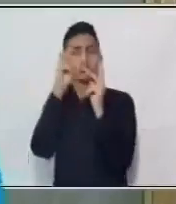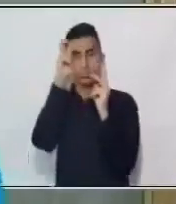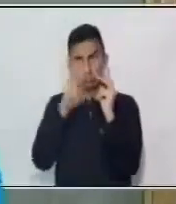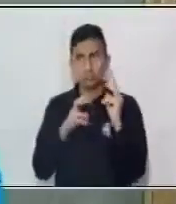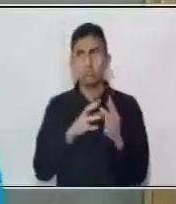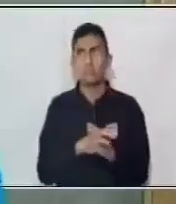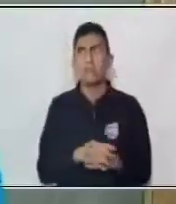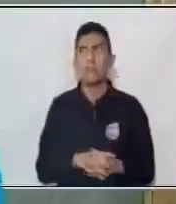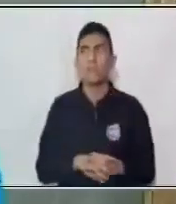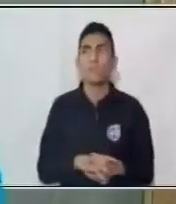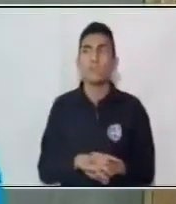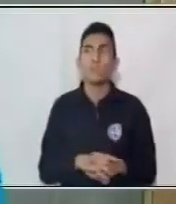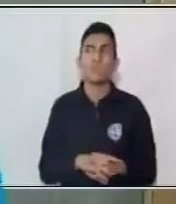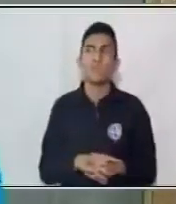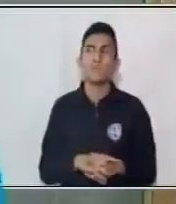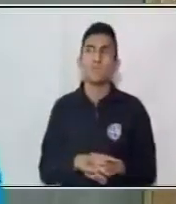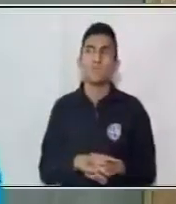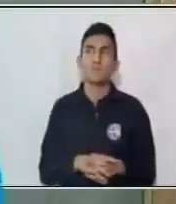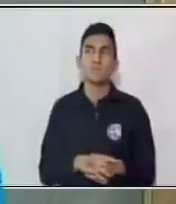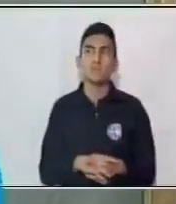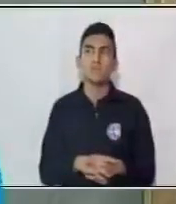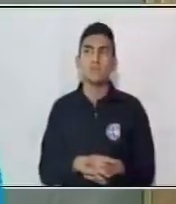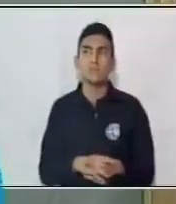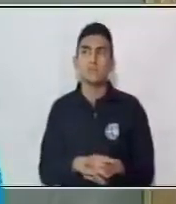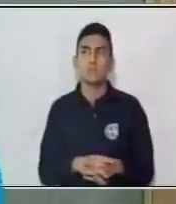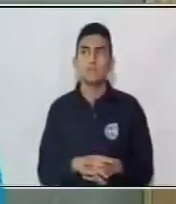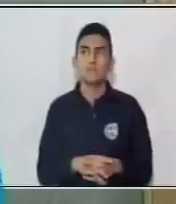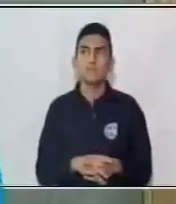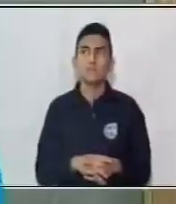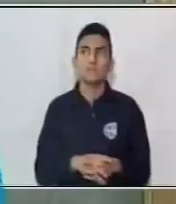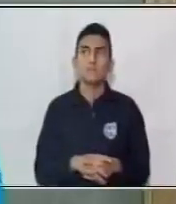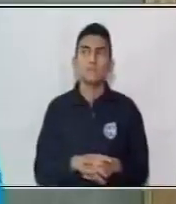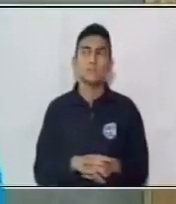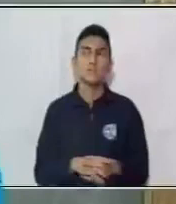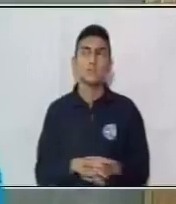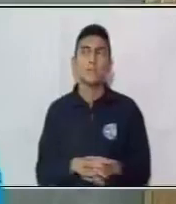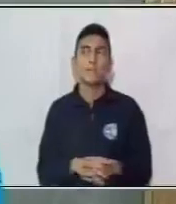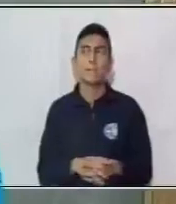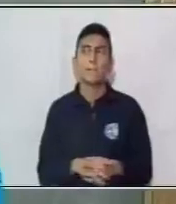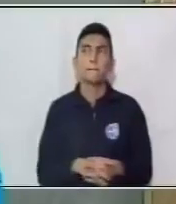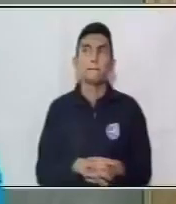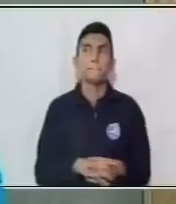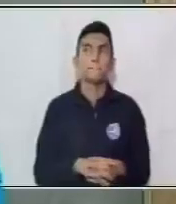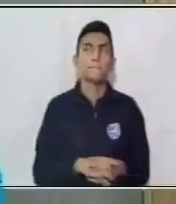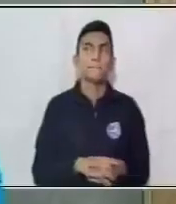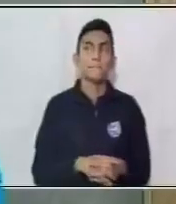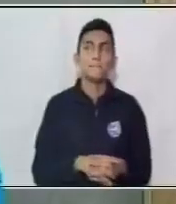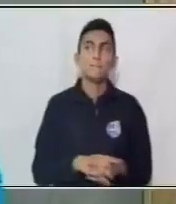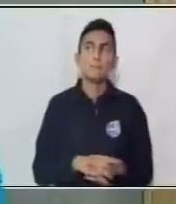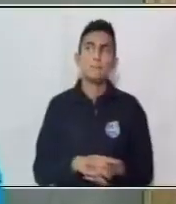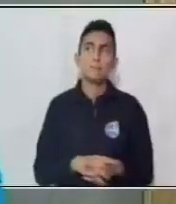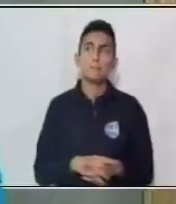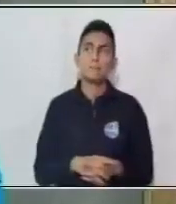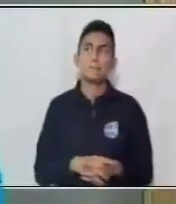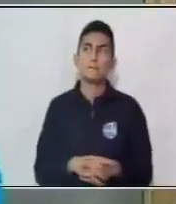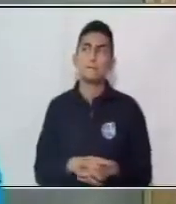onceava. Por lo tanto, esto quiere decir que tenemos 7 por 11